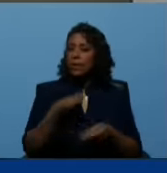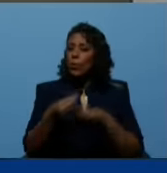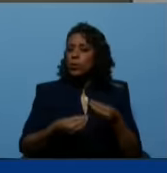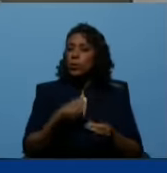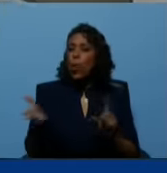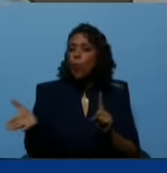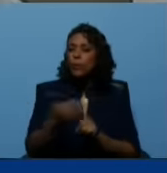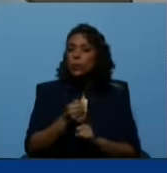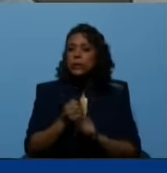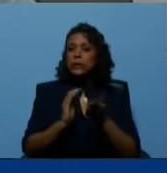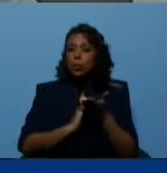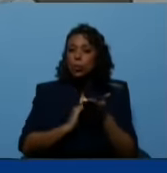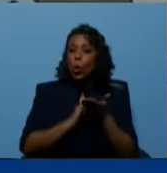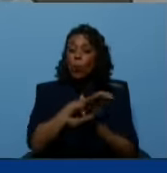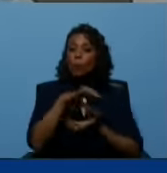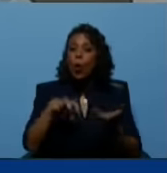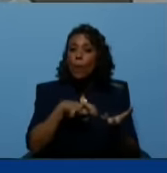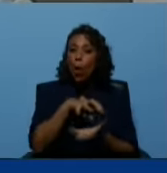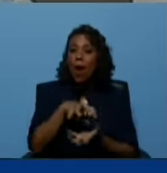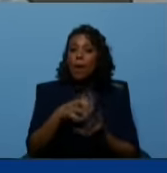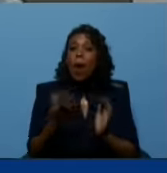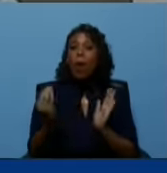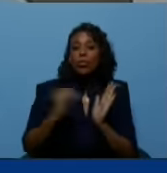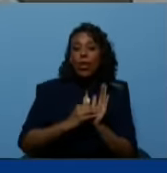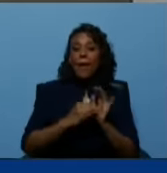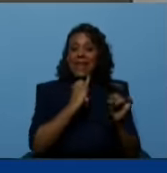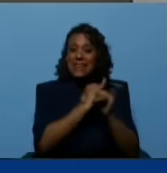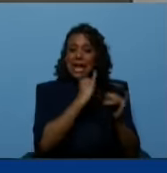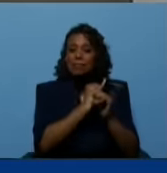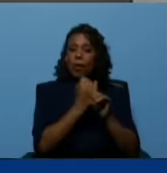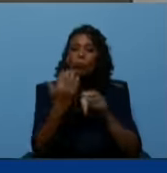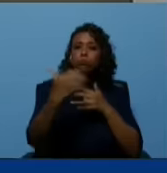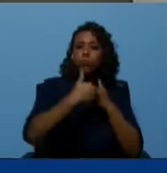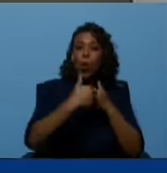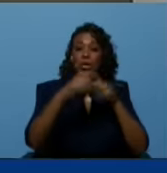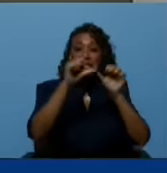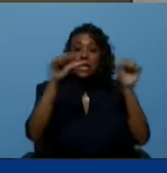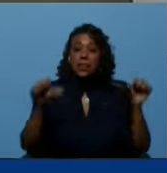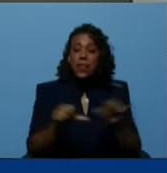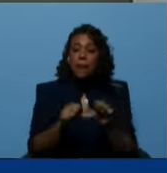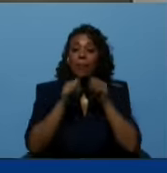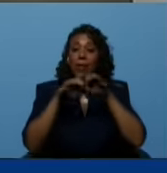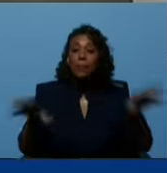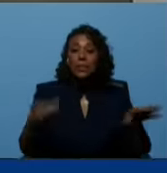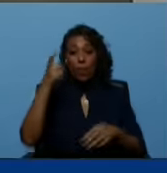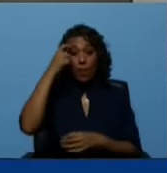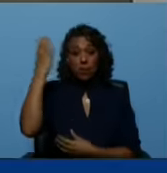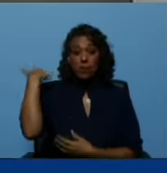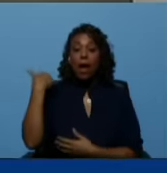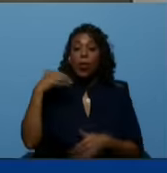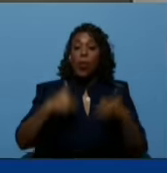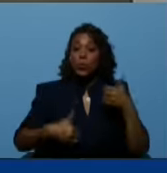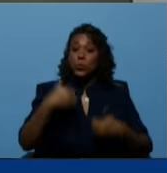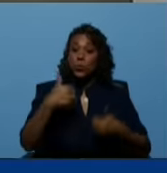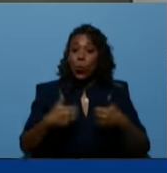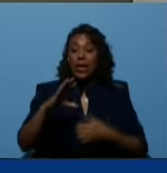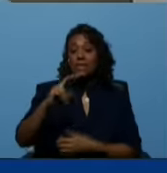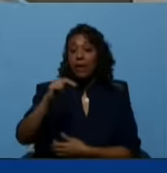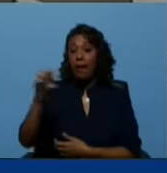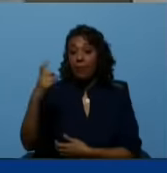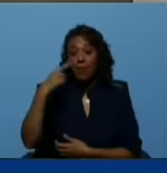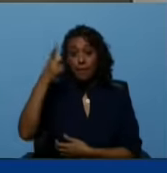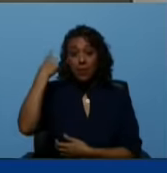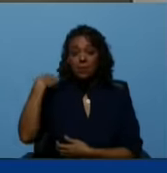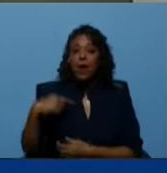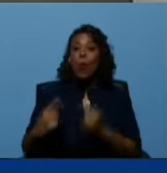Logramos disipar esos ataques y luego vino el ataque cibernético sobre todo el sistema de transmisión y electrónico del Consejo Nacional Electoral,